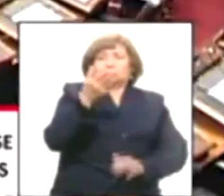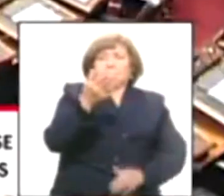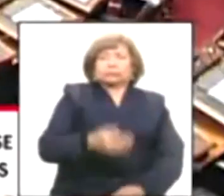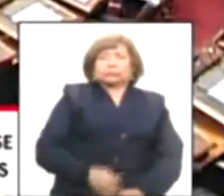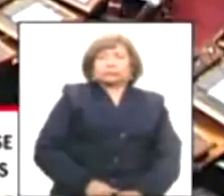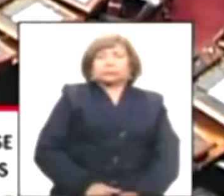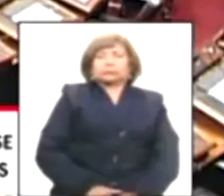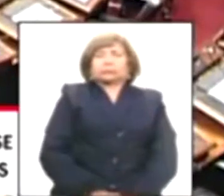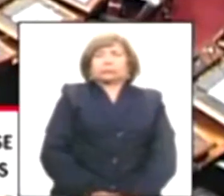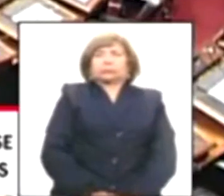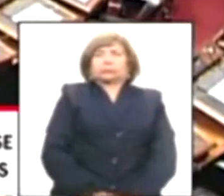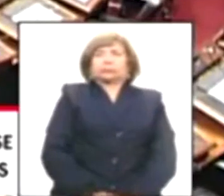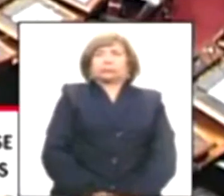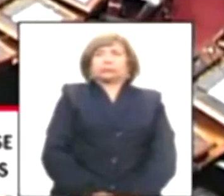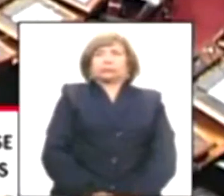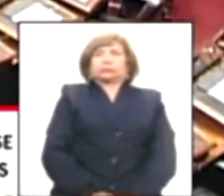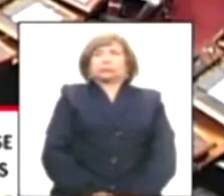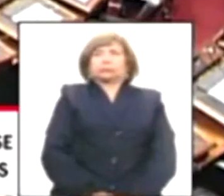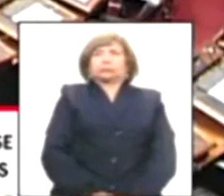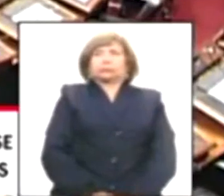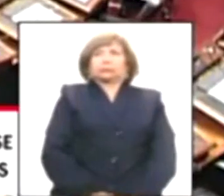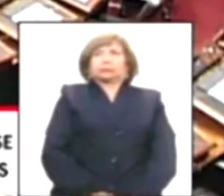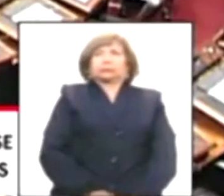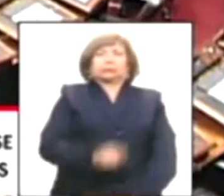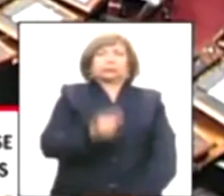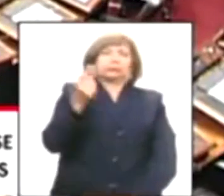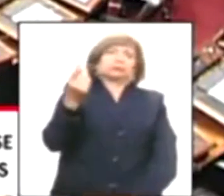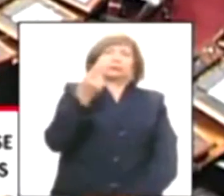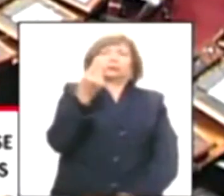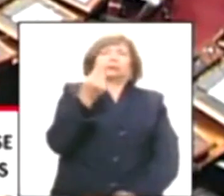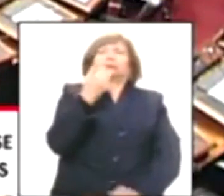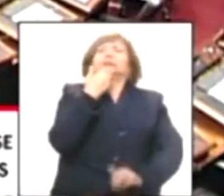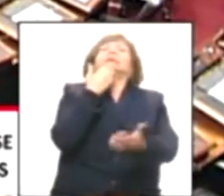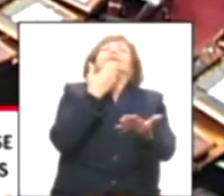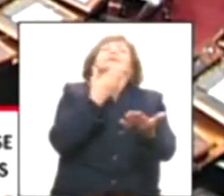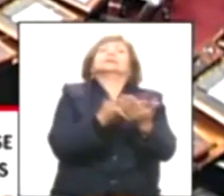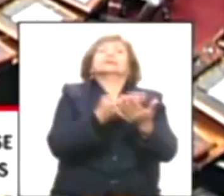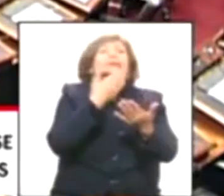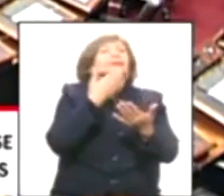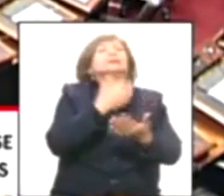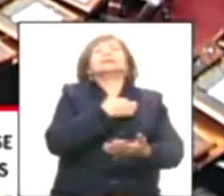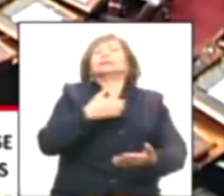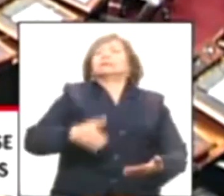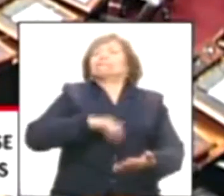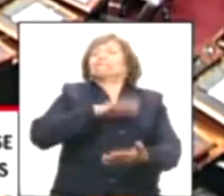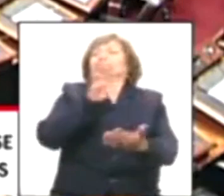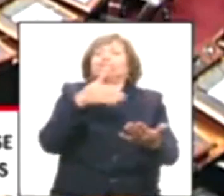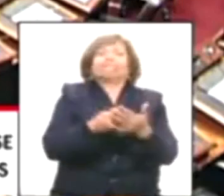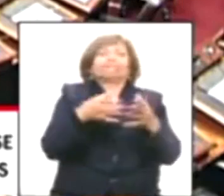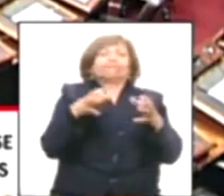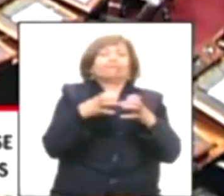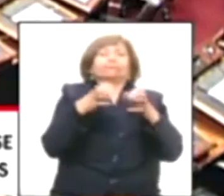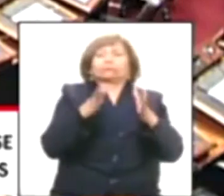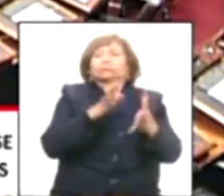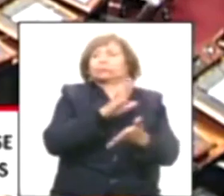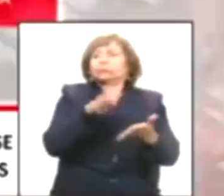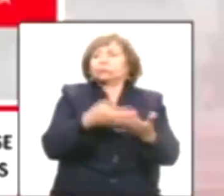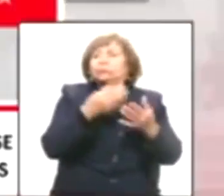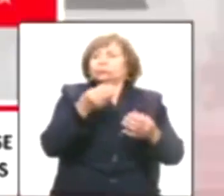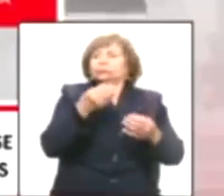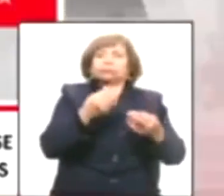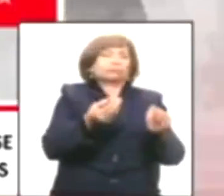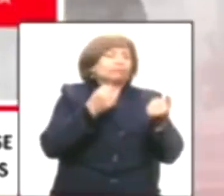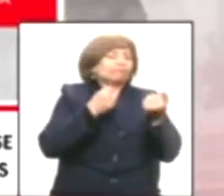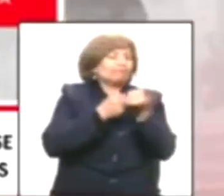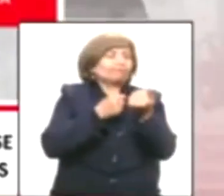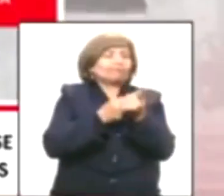favor. Sí, adelante, congresista. Muchas gracias. Solo me quiero agradecer, estimada presidenta, a todos los señores colegas congresistas